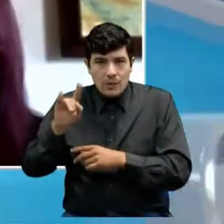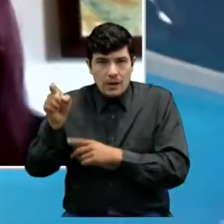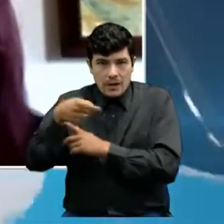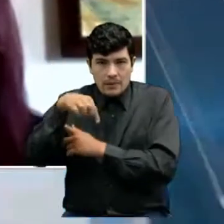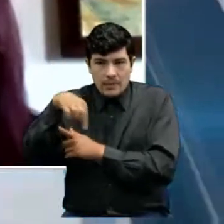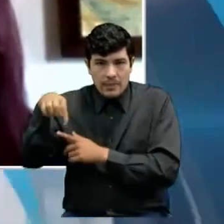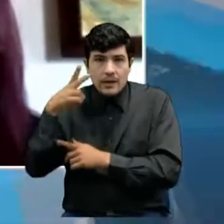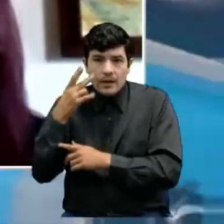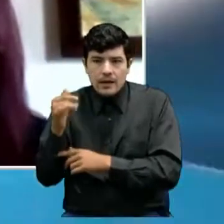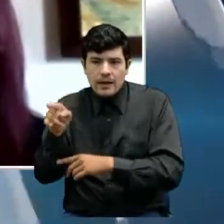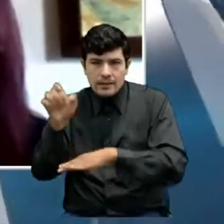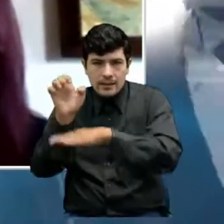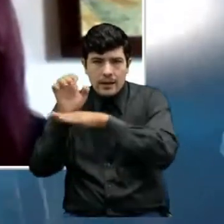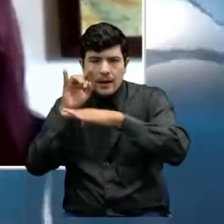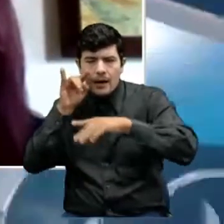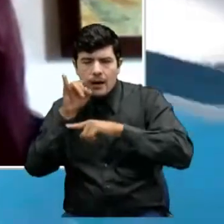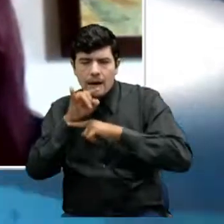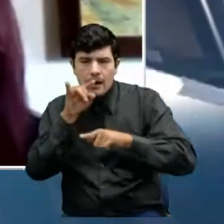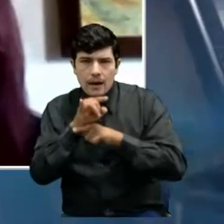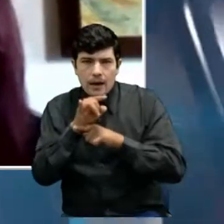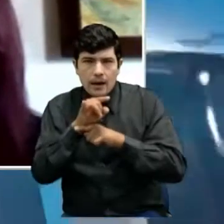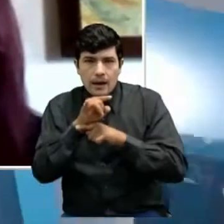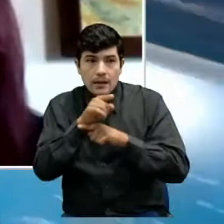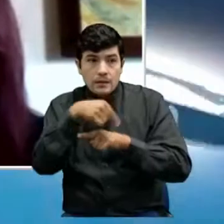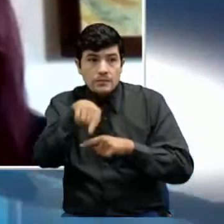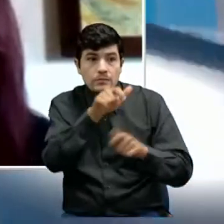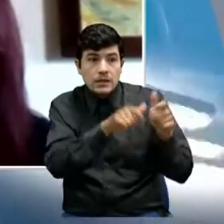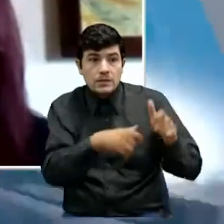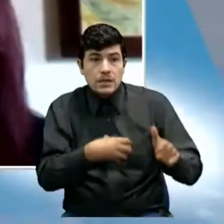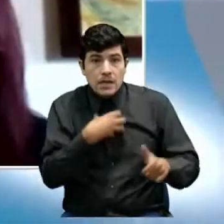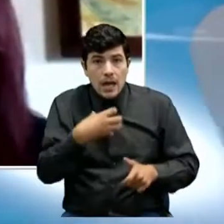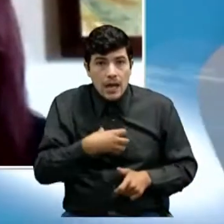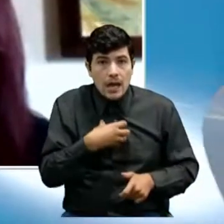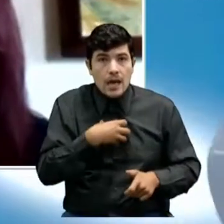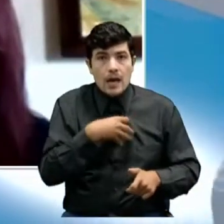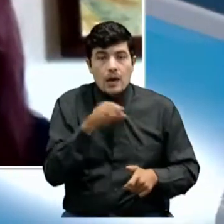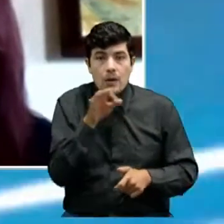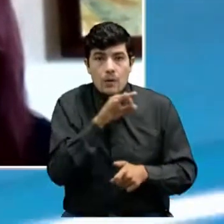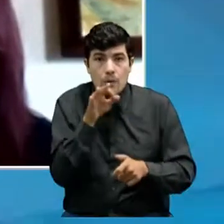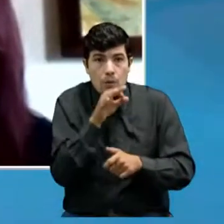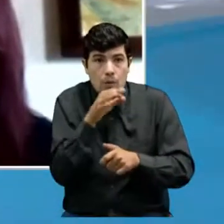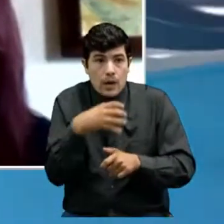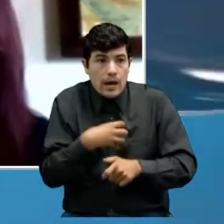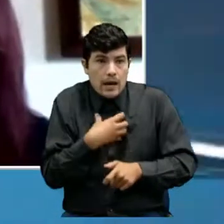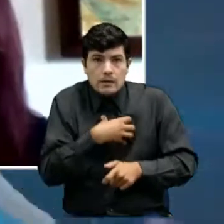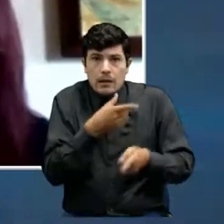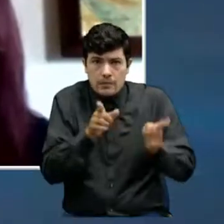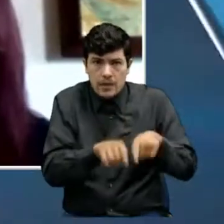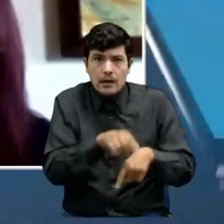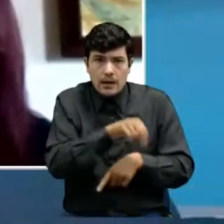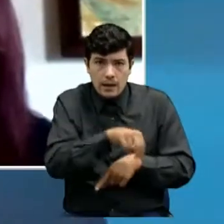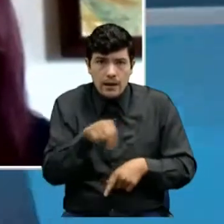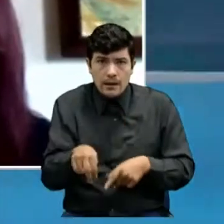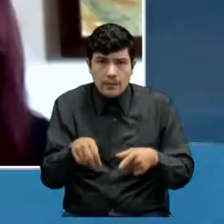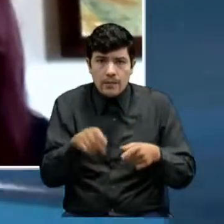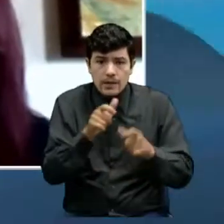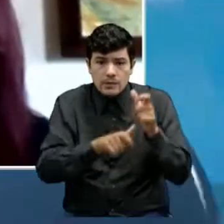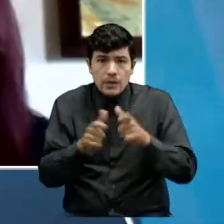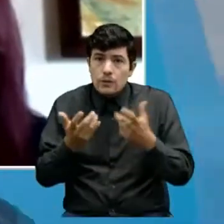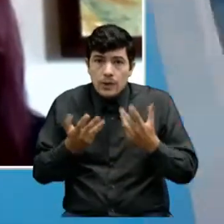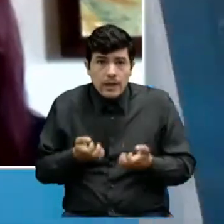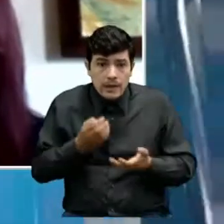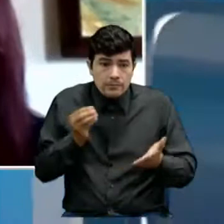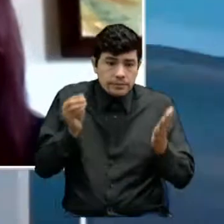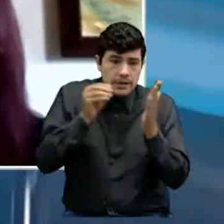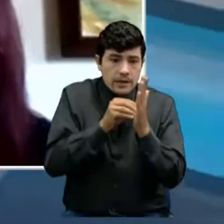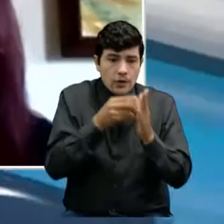estas entidades que reciben las quejas, inclusive de manera anónima se pueden presentar las quejas y las entidades